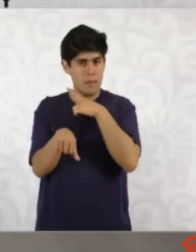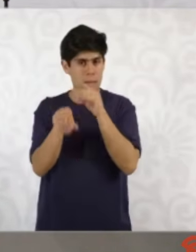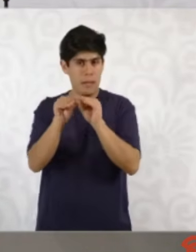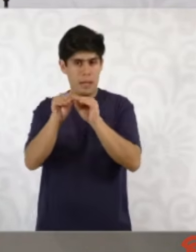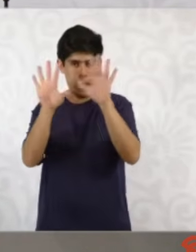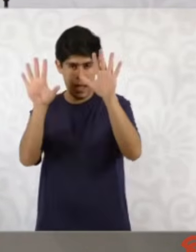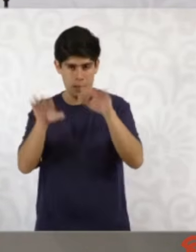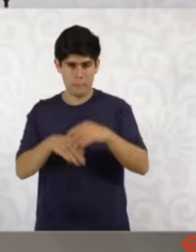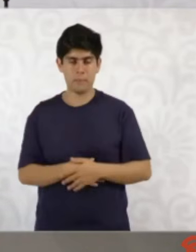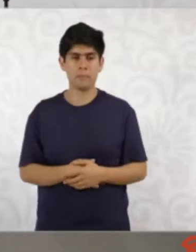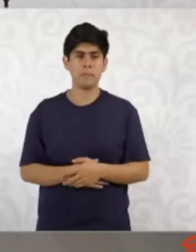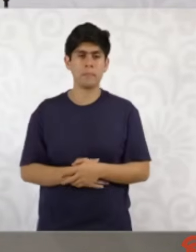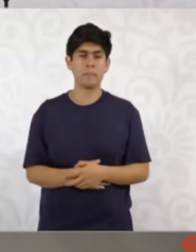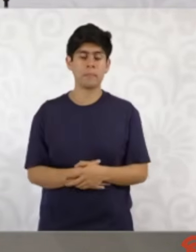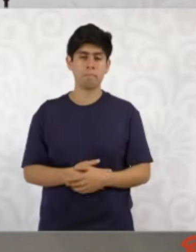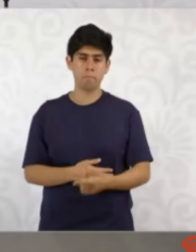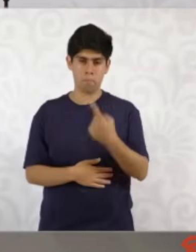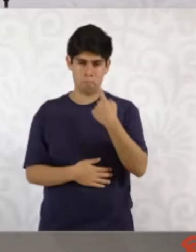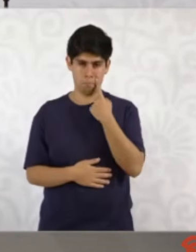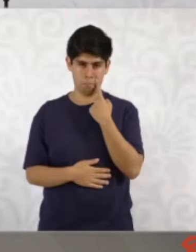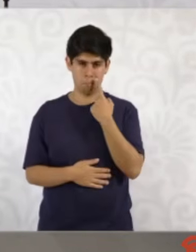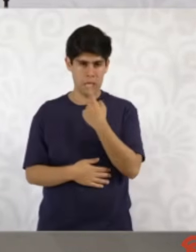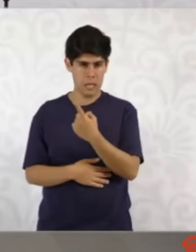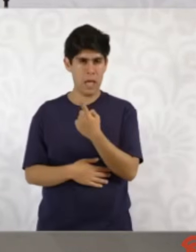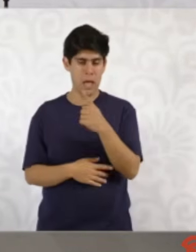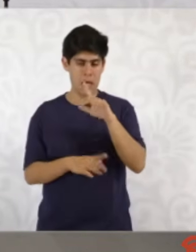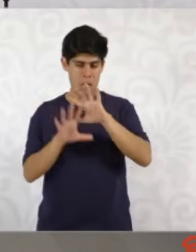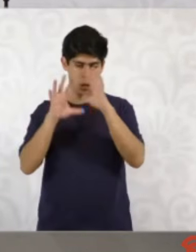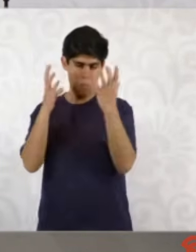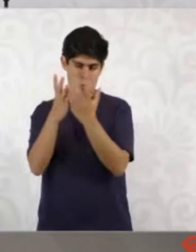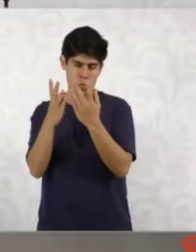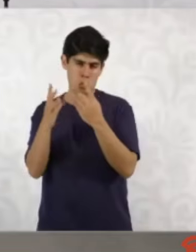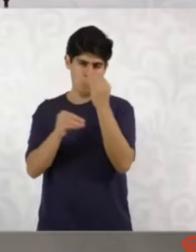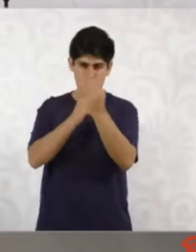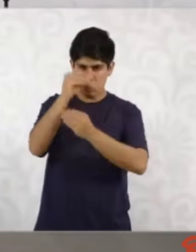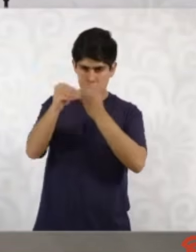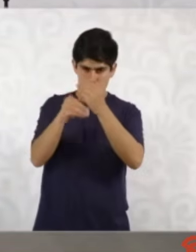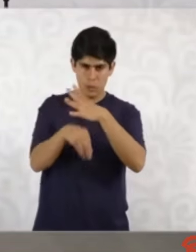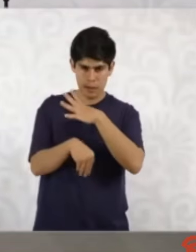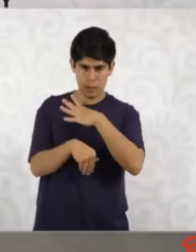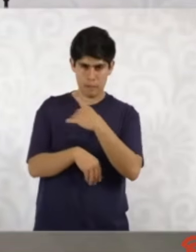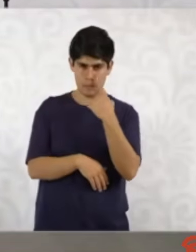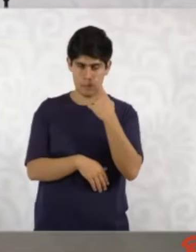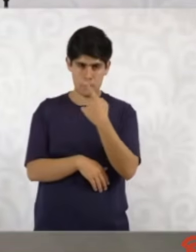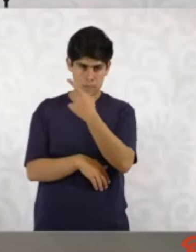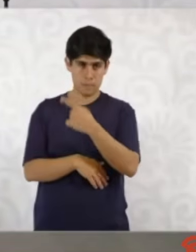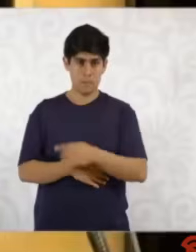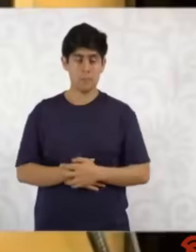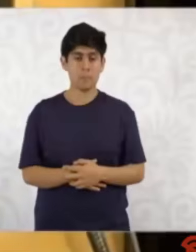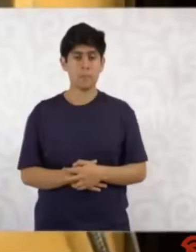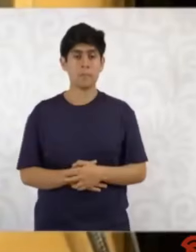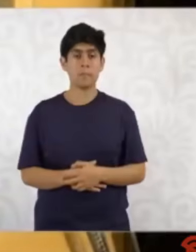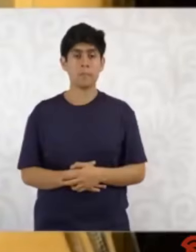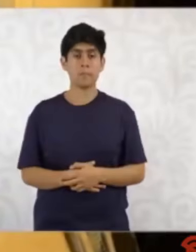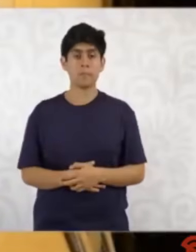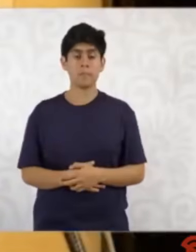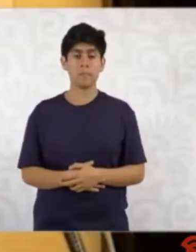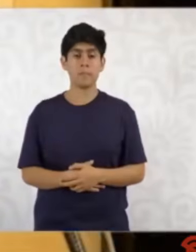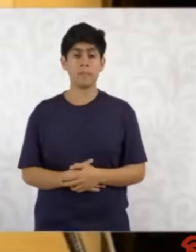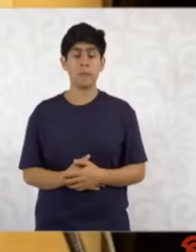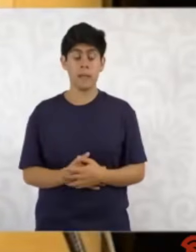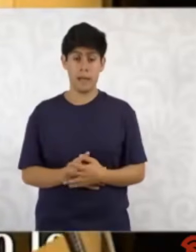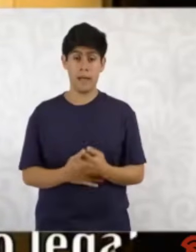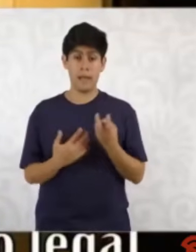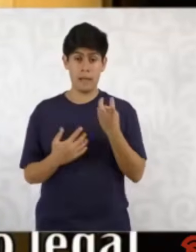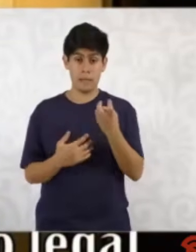escuchar algunos de los debates que se están dando en el mundo. Adelante. Y lingüística de la ciudadanía. O sea, tiene que estar